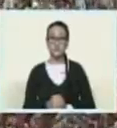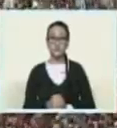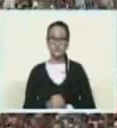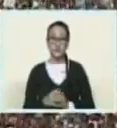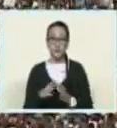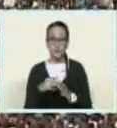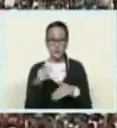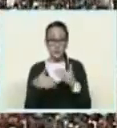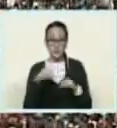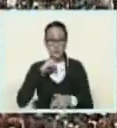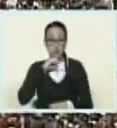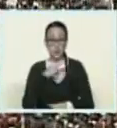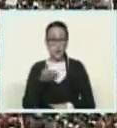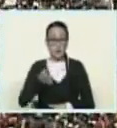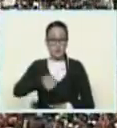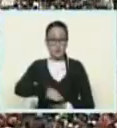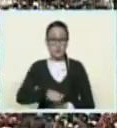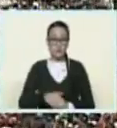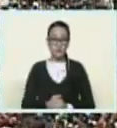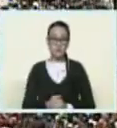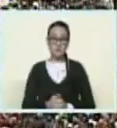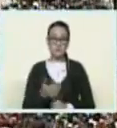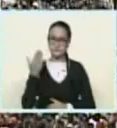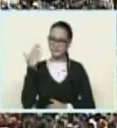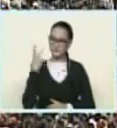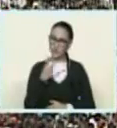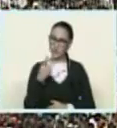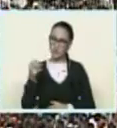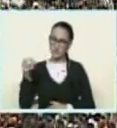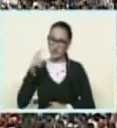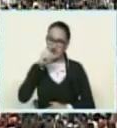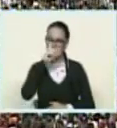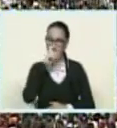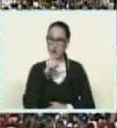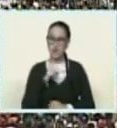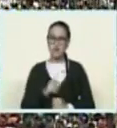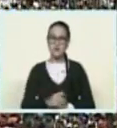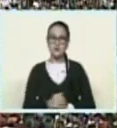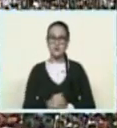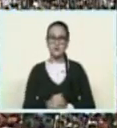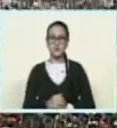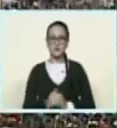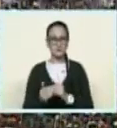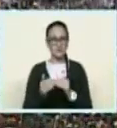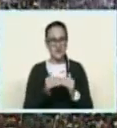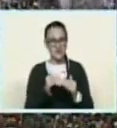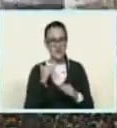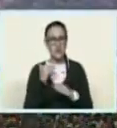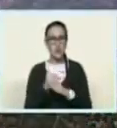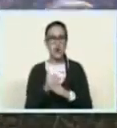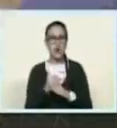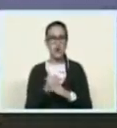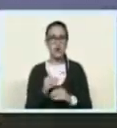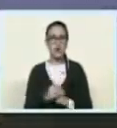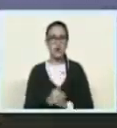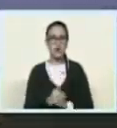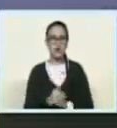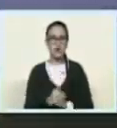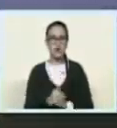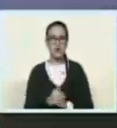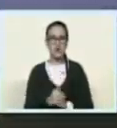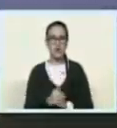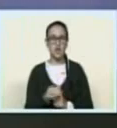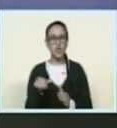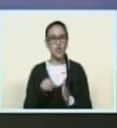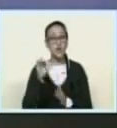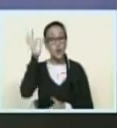todo un proceso histórico, pero hace 200 años, esta vez sí de forma exacta, nacía por acá, en